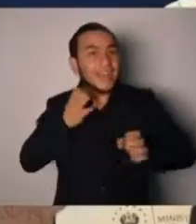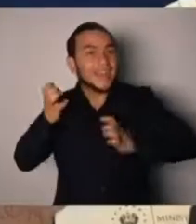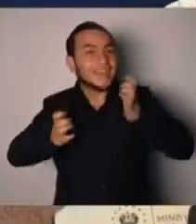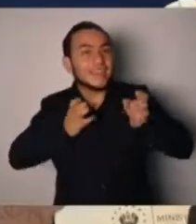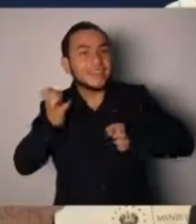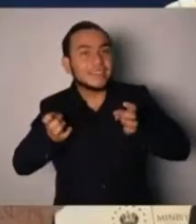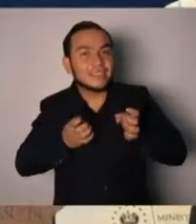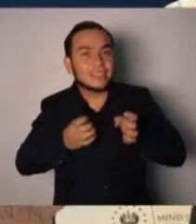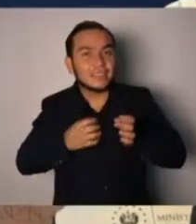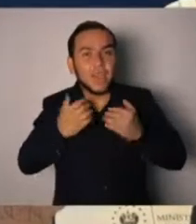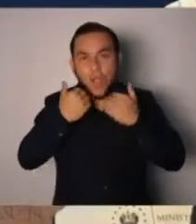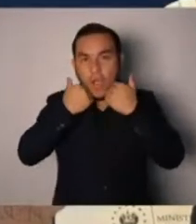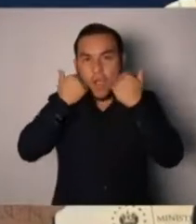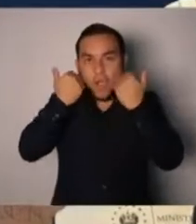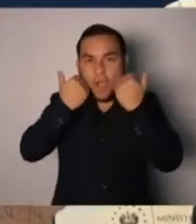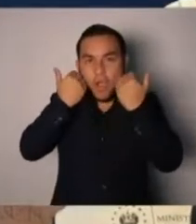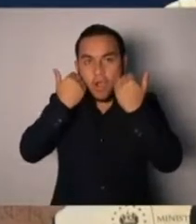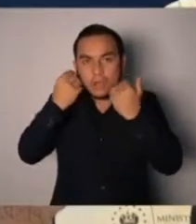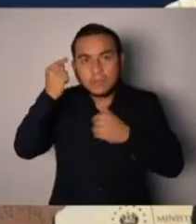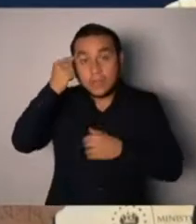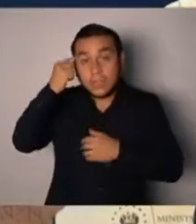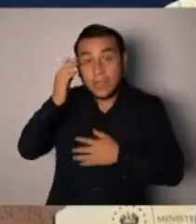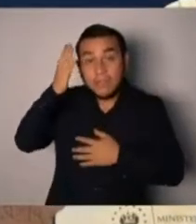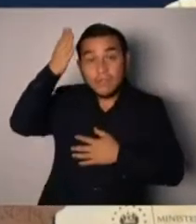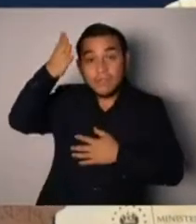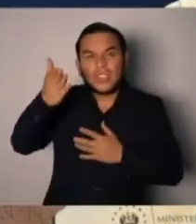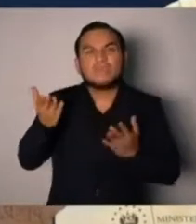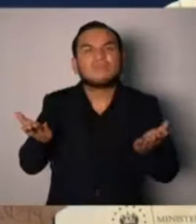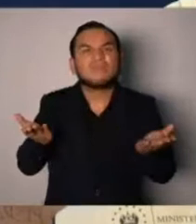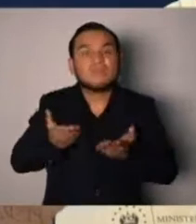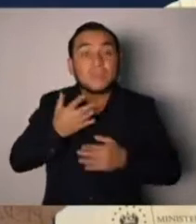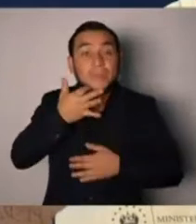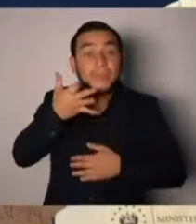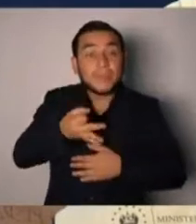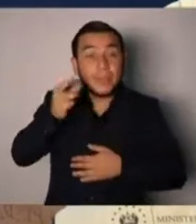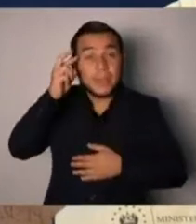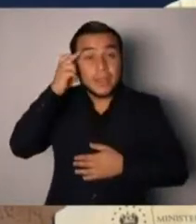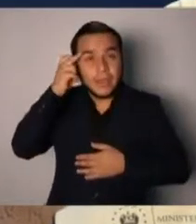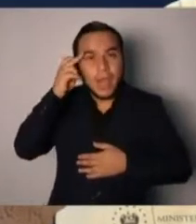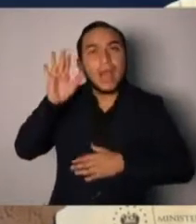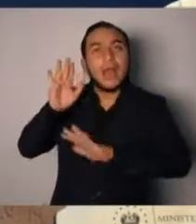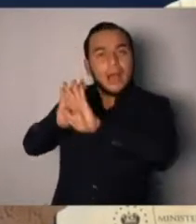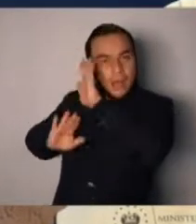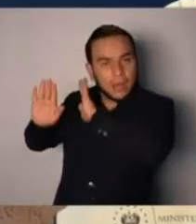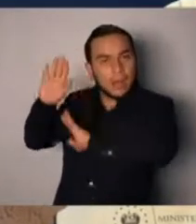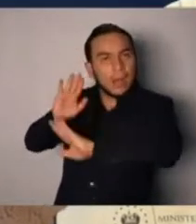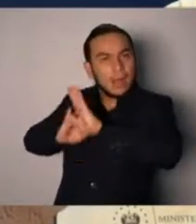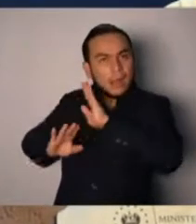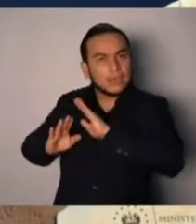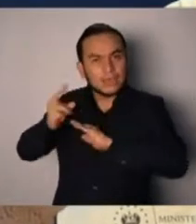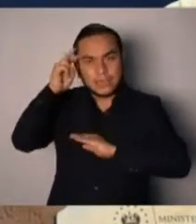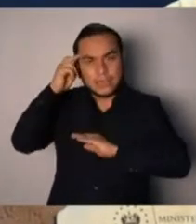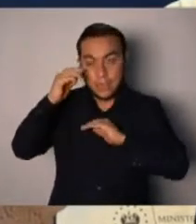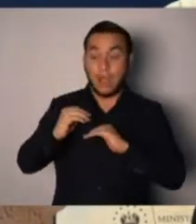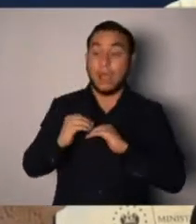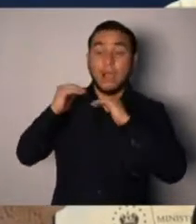probablemente estaban pensando más en el futuro que en el pasado y claro el pasado tenemos que ponerlo ahí en alto